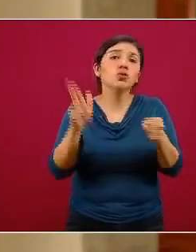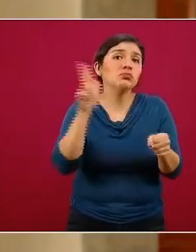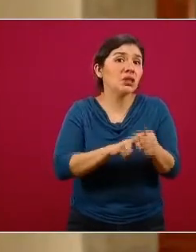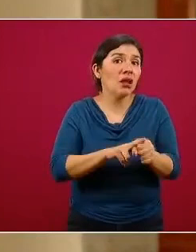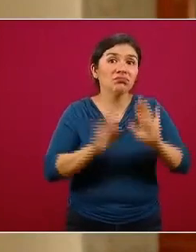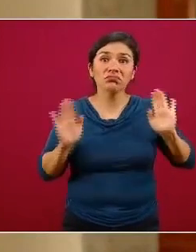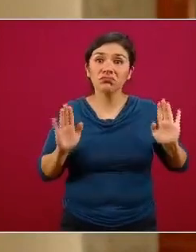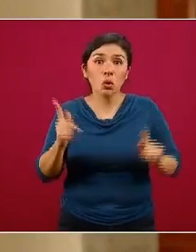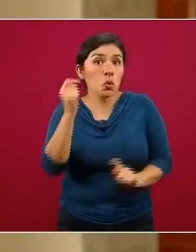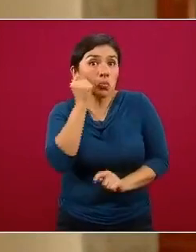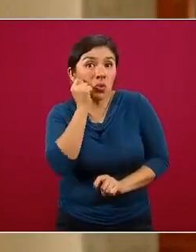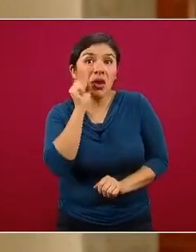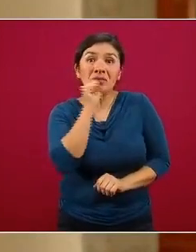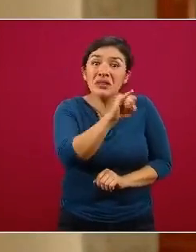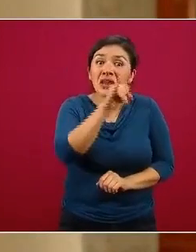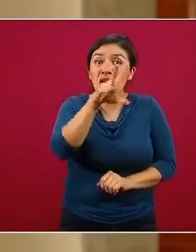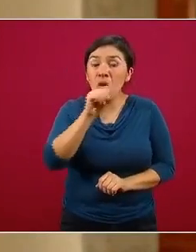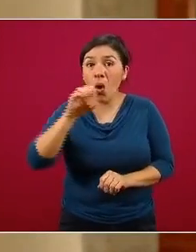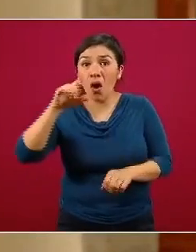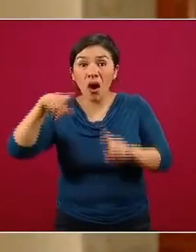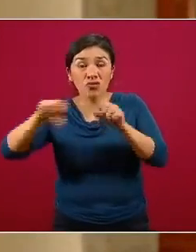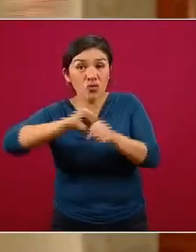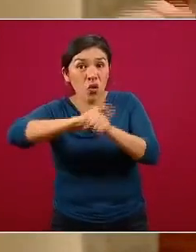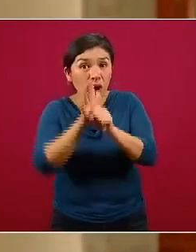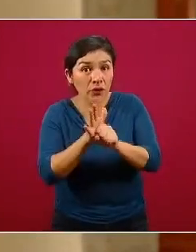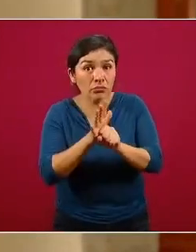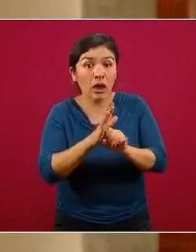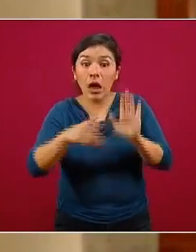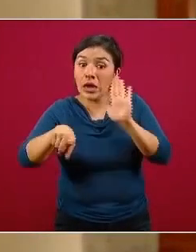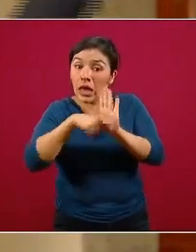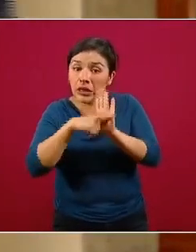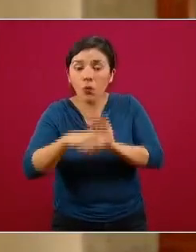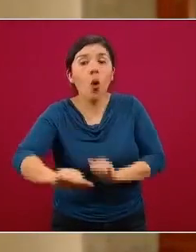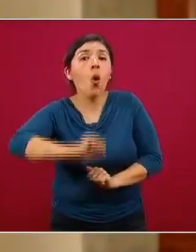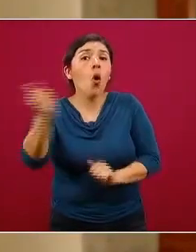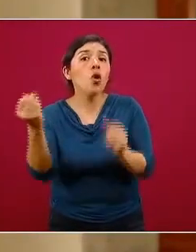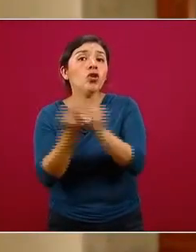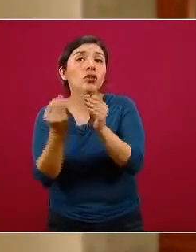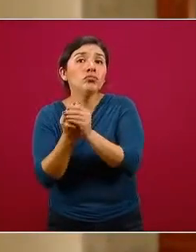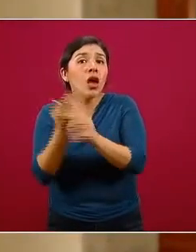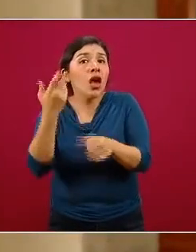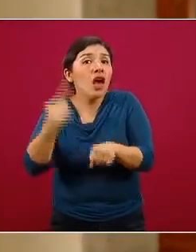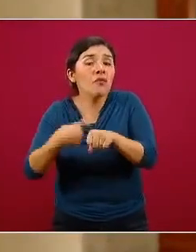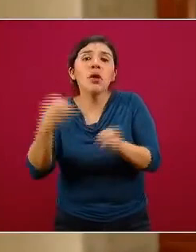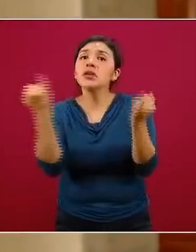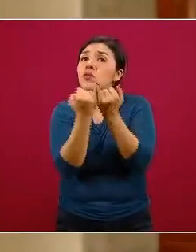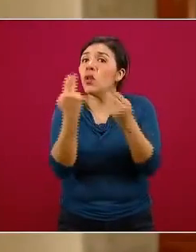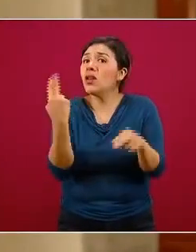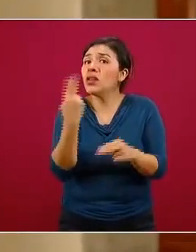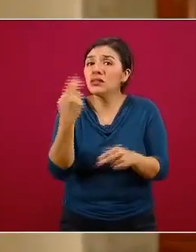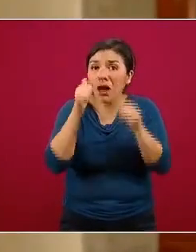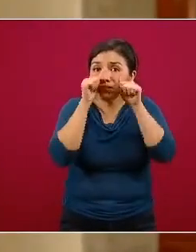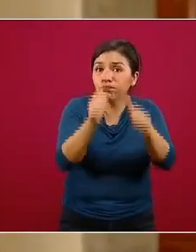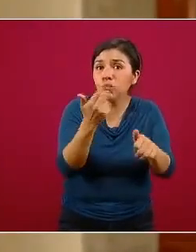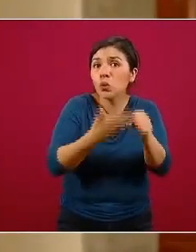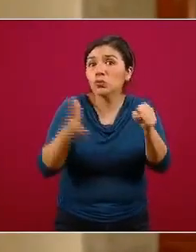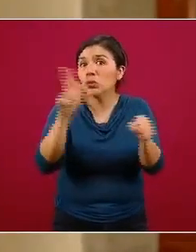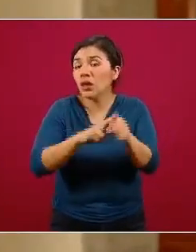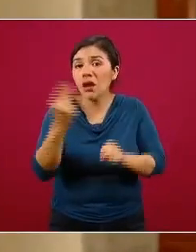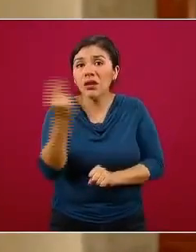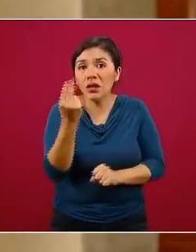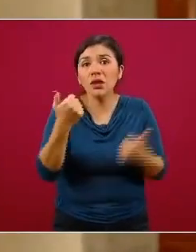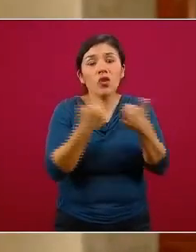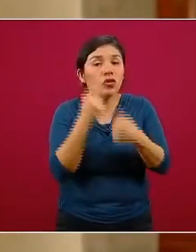No importa si eres positivo o negativo. Si eres negativo, tienes otra enfermedad que también requiere hospitalización y hay